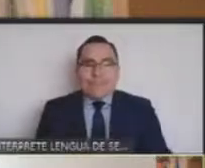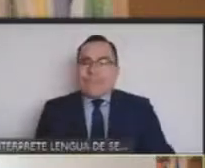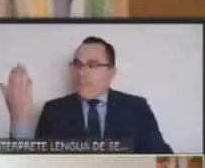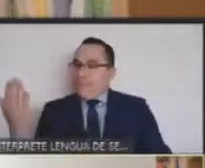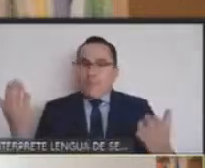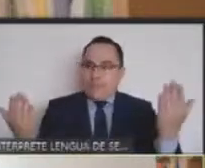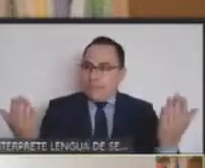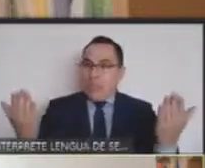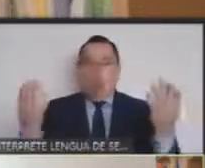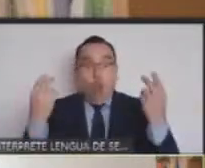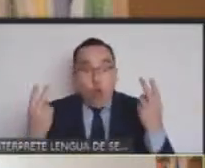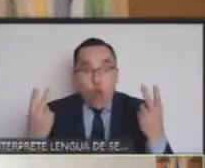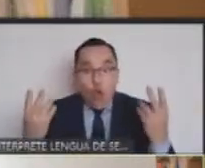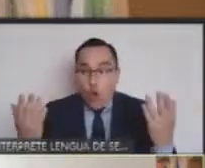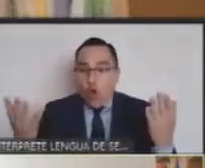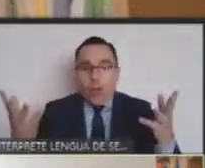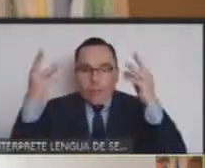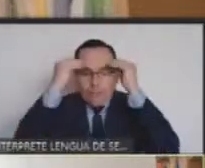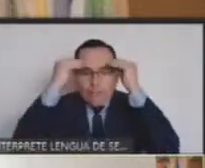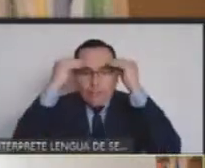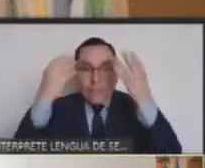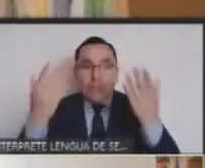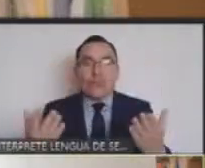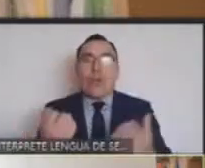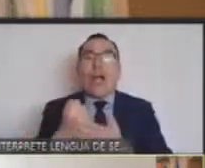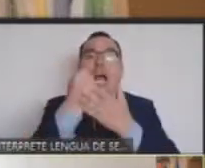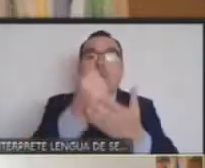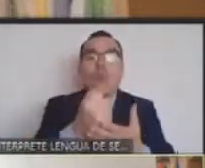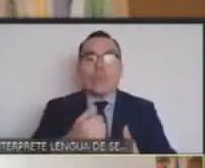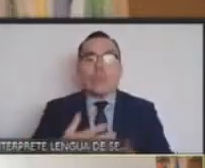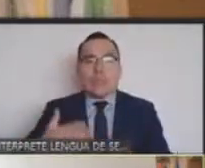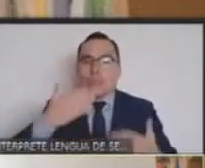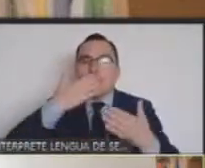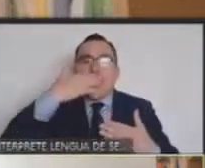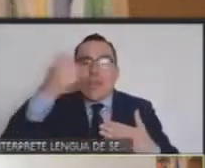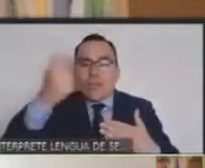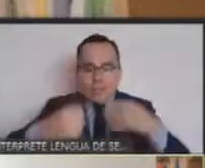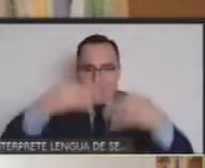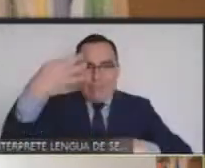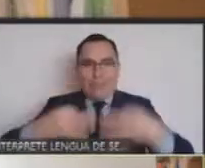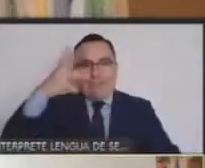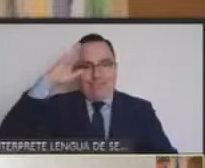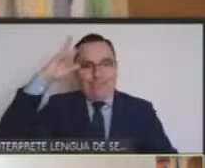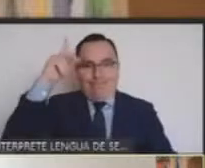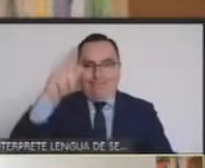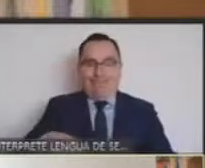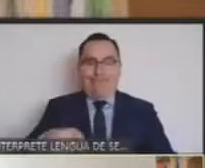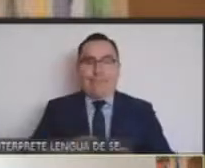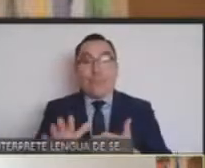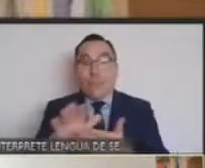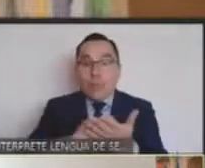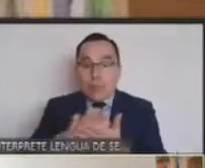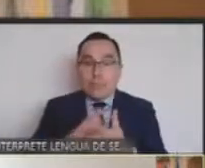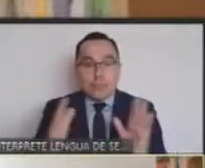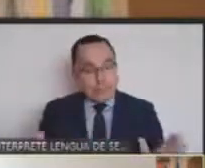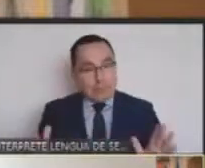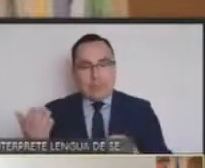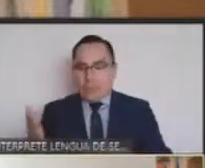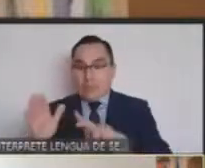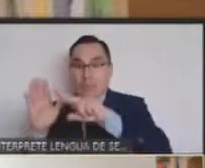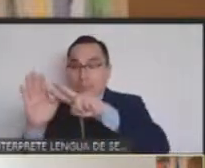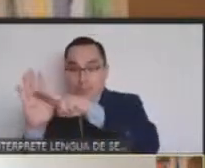judicial siempre van a existir ámbitos de mayor o menor amplitud que el juez debe llenar, entonces con su